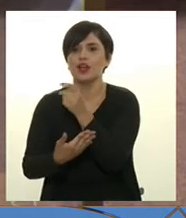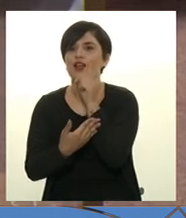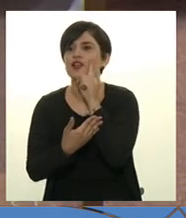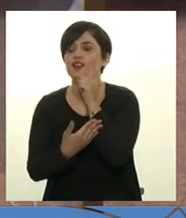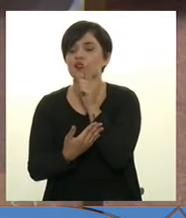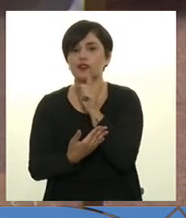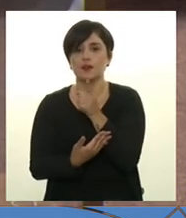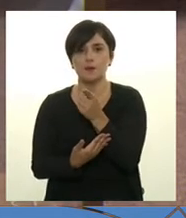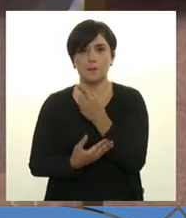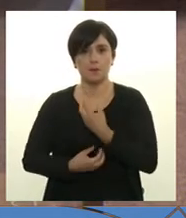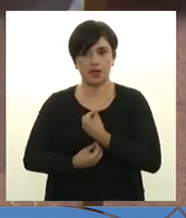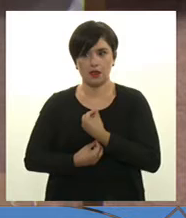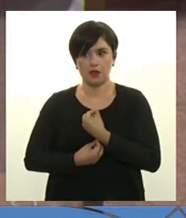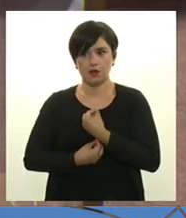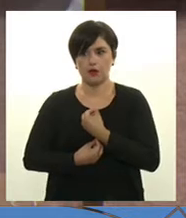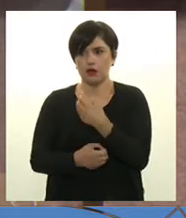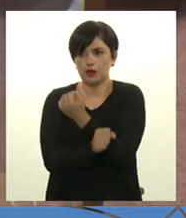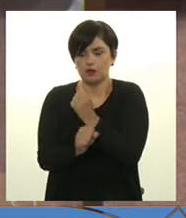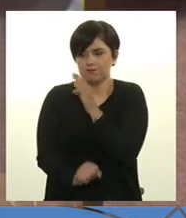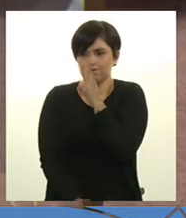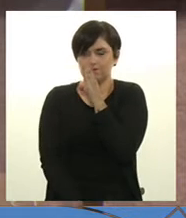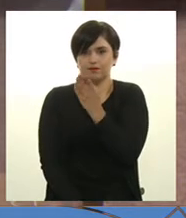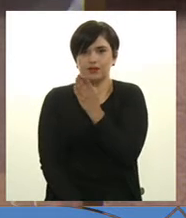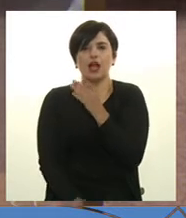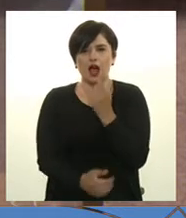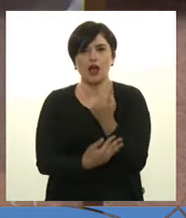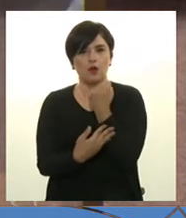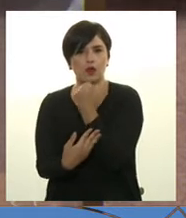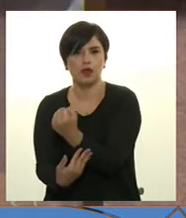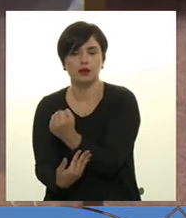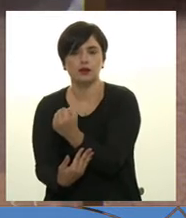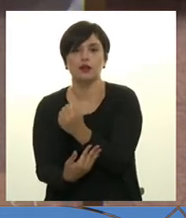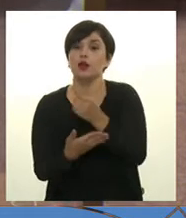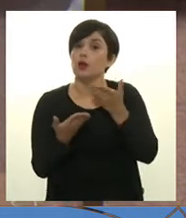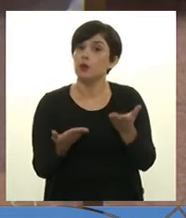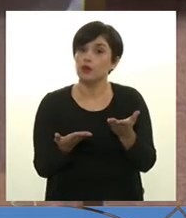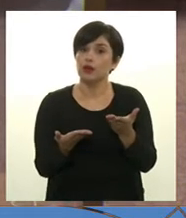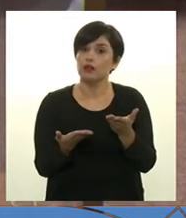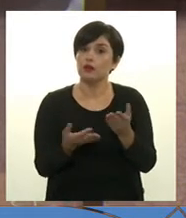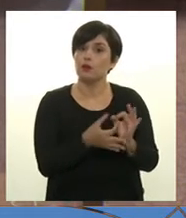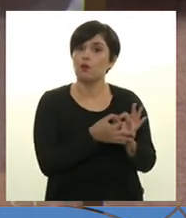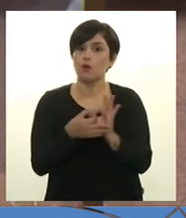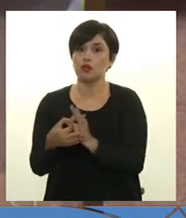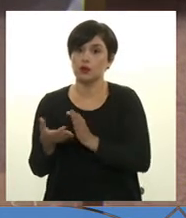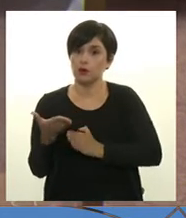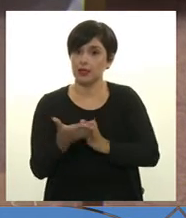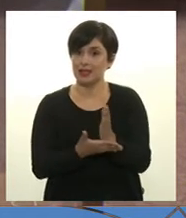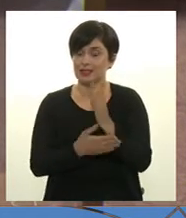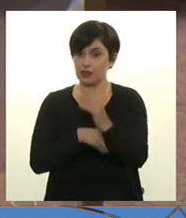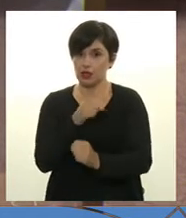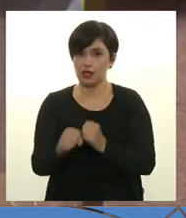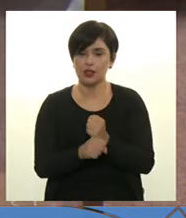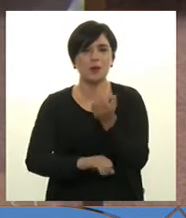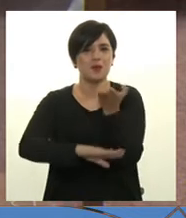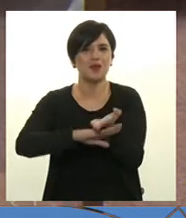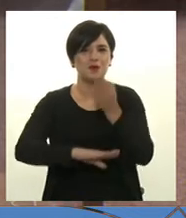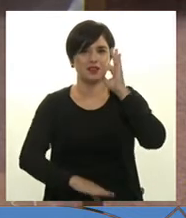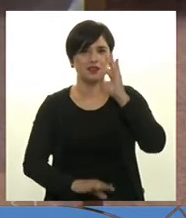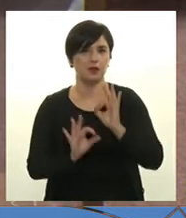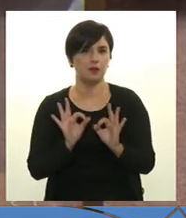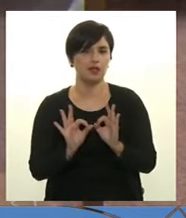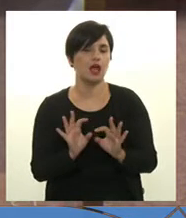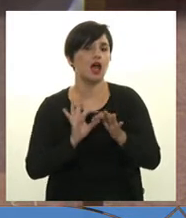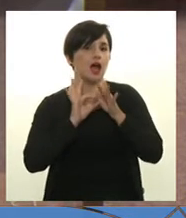y un miedo que las paraliza por ello en el inicio del año legislativo solicitamos de esta sesión especial y